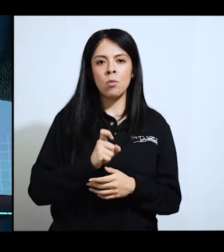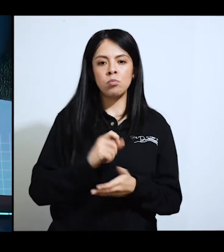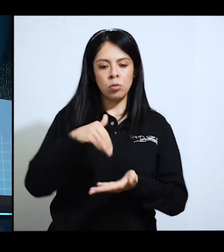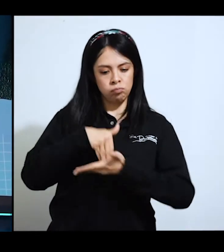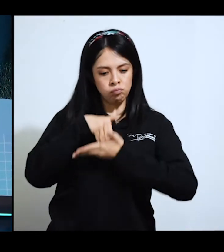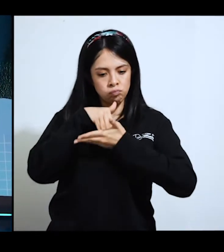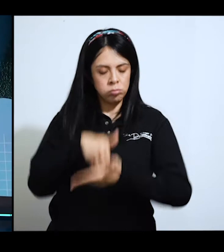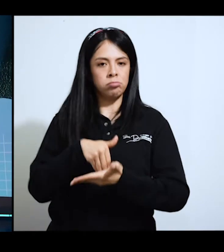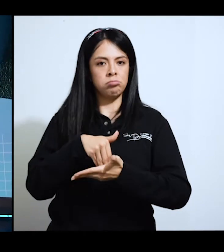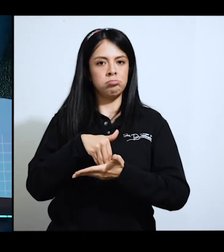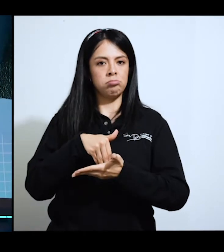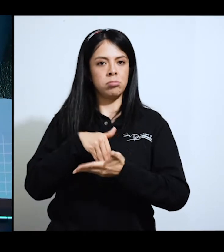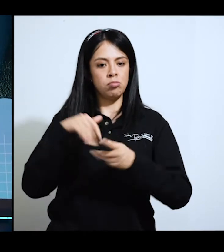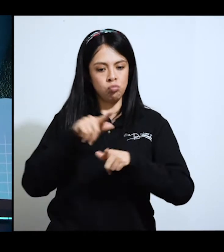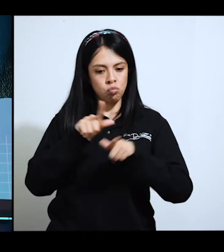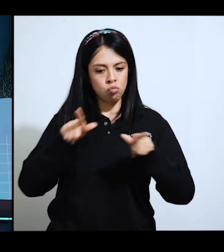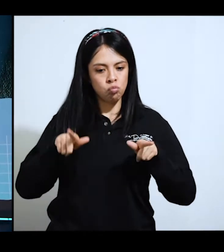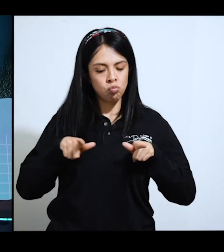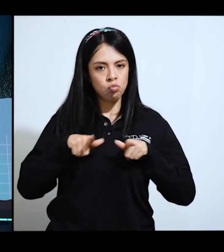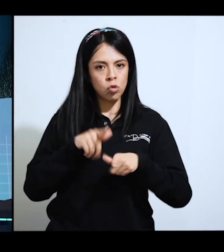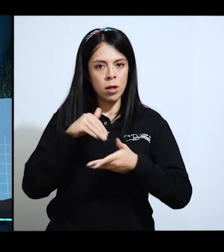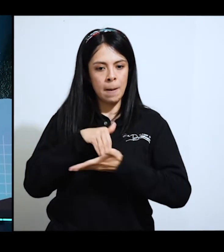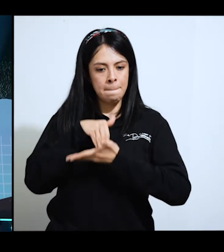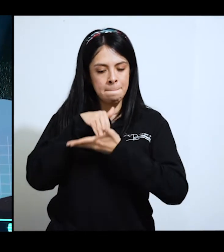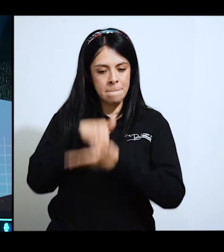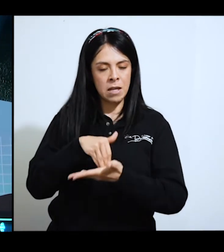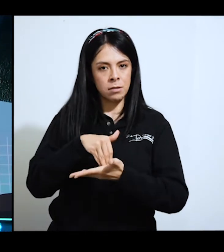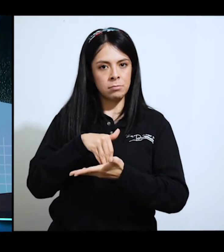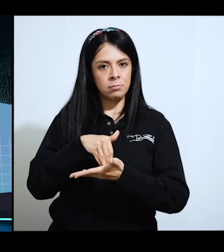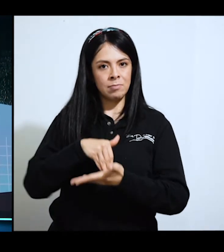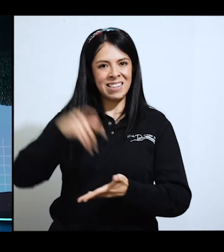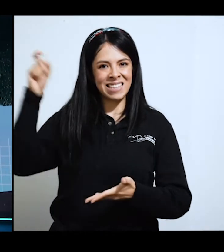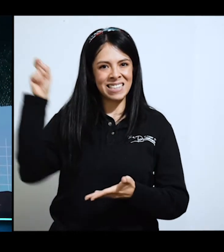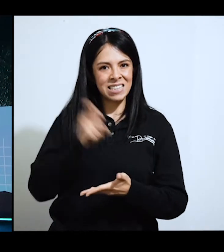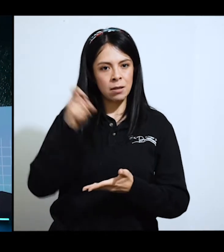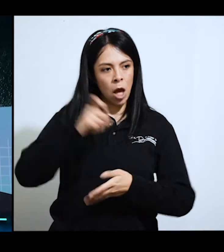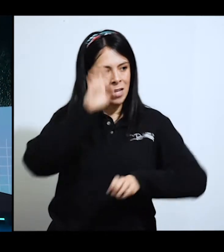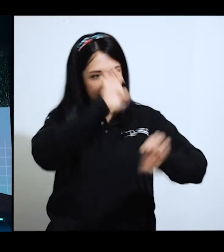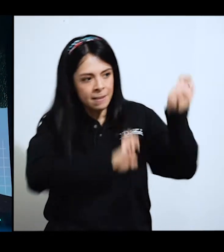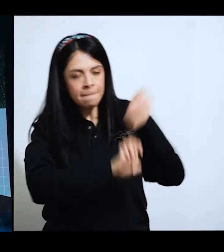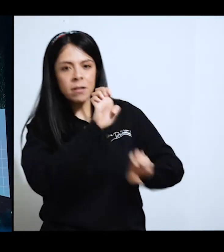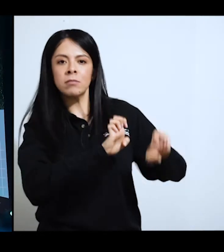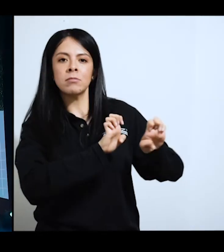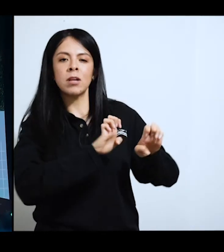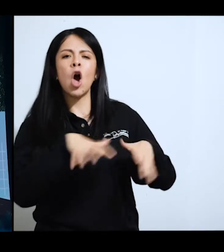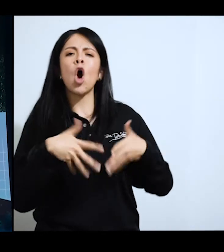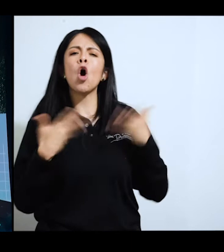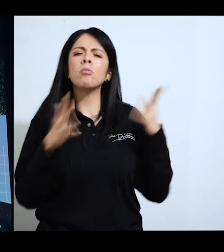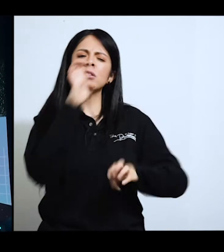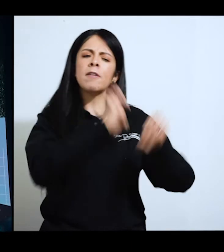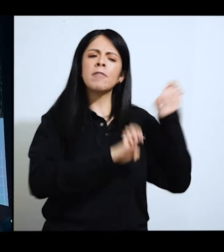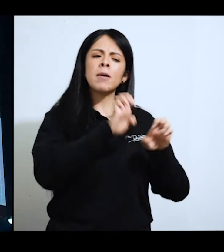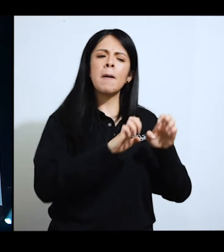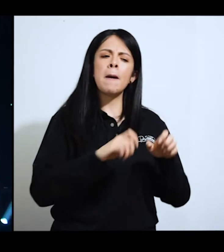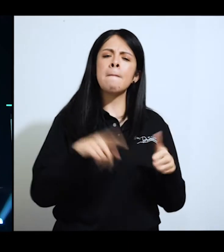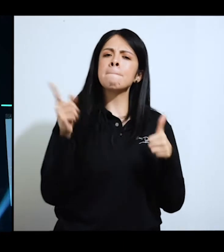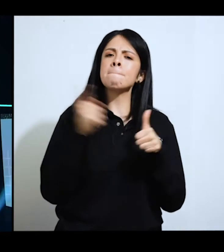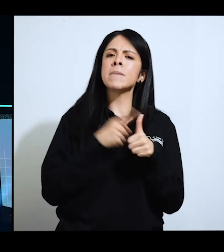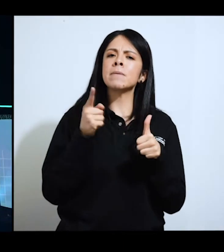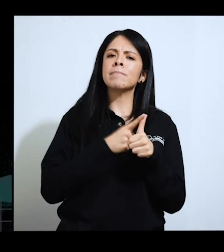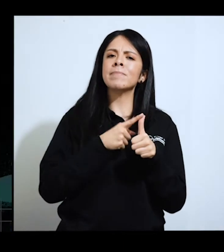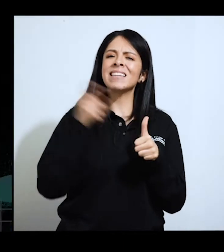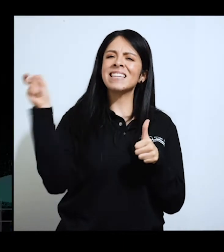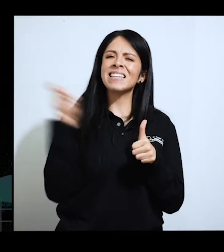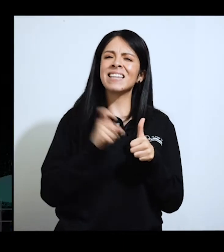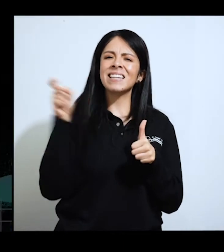nuestro círculo de influencia. Dice que tenemos que defenderlo. ¿Y cómo lo defendemos? En primer lugar, dice que tenemos